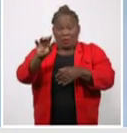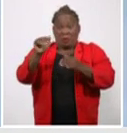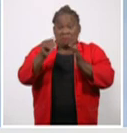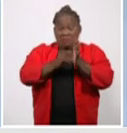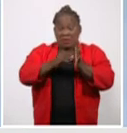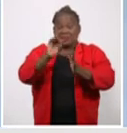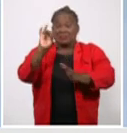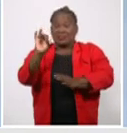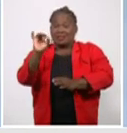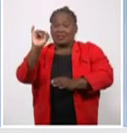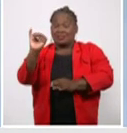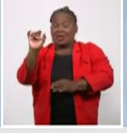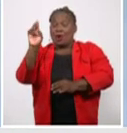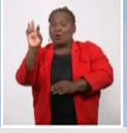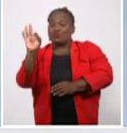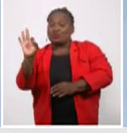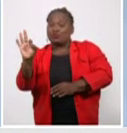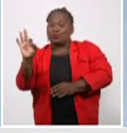4.768,